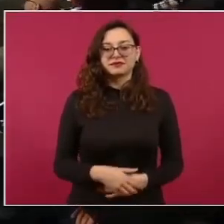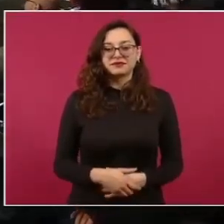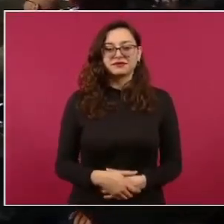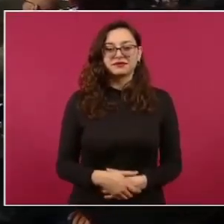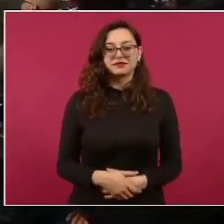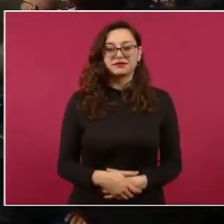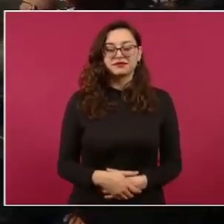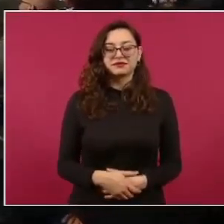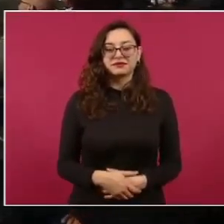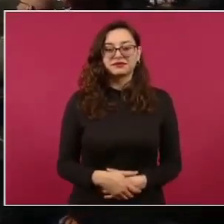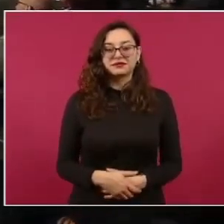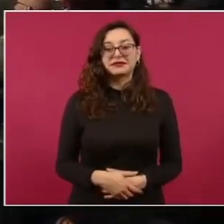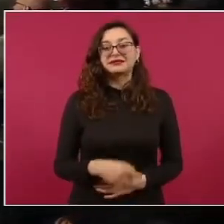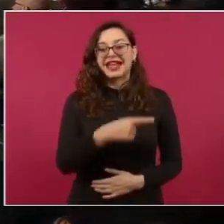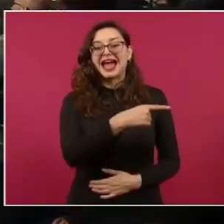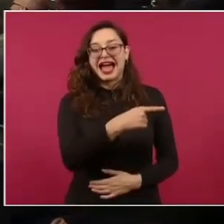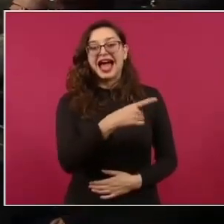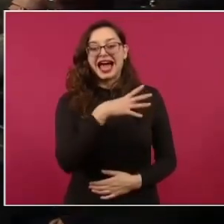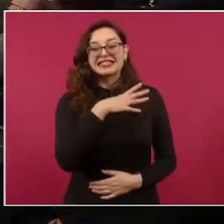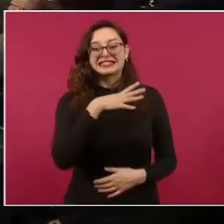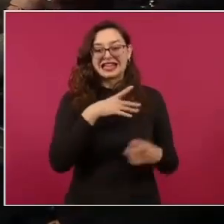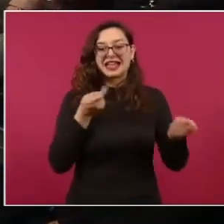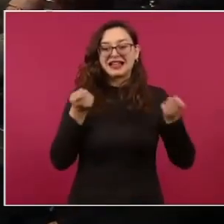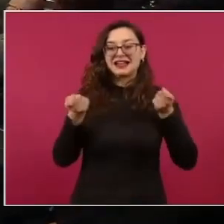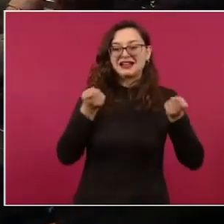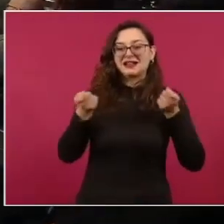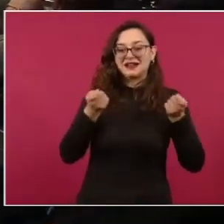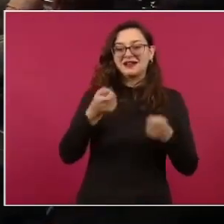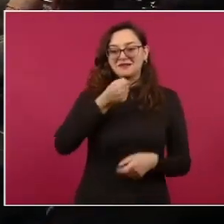No la veo. Pero bueno, ya di la palabra.